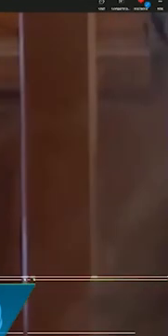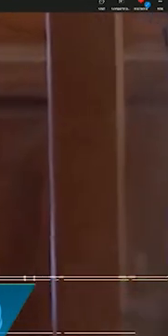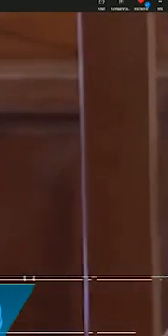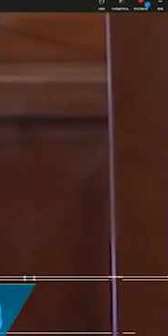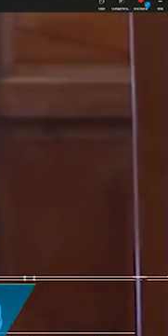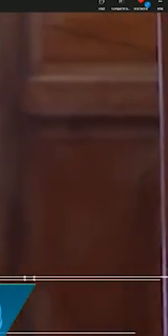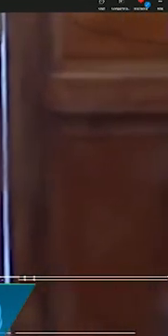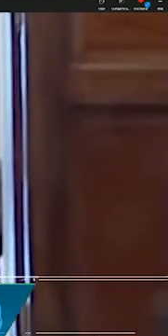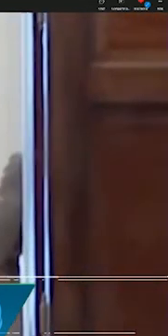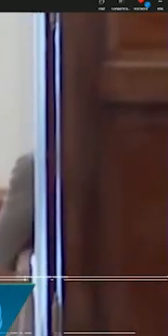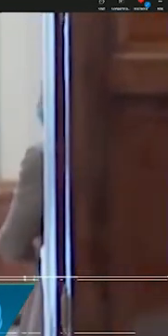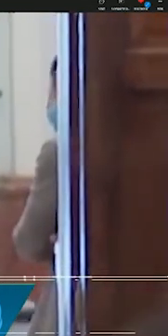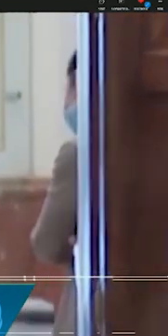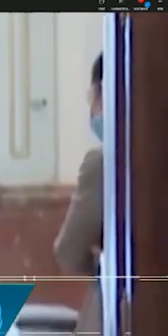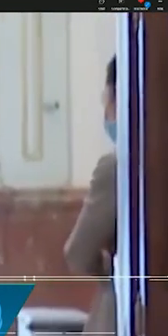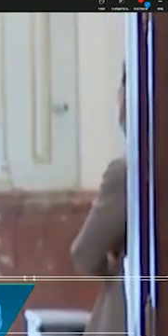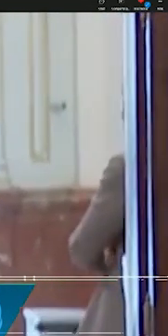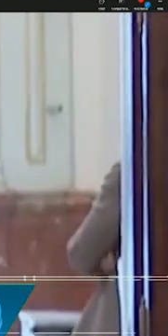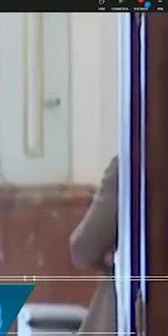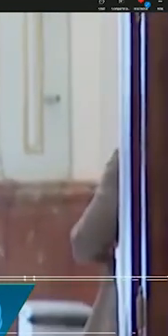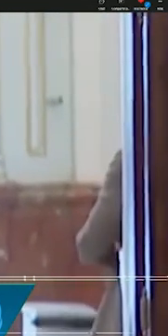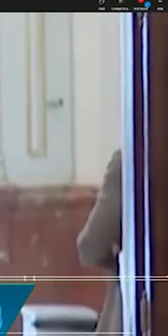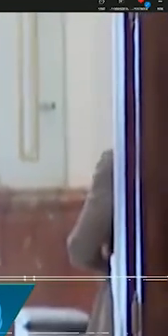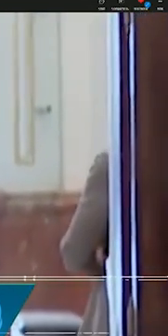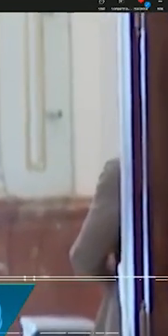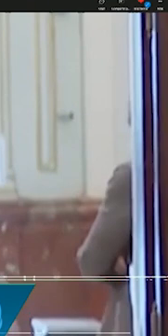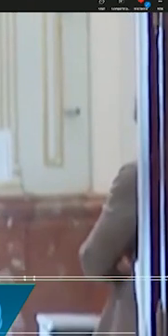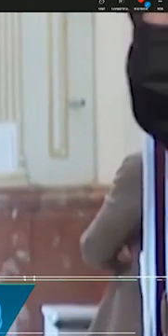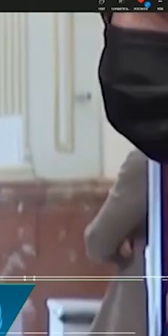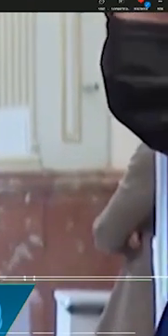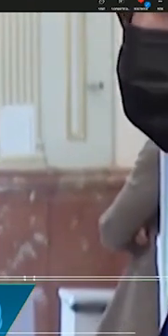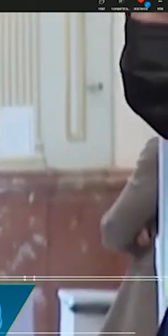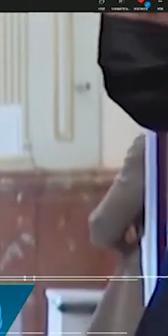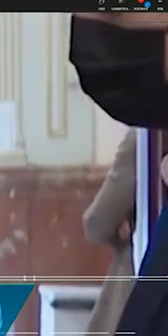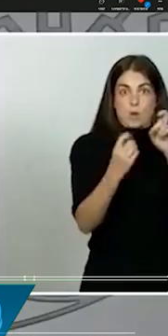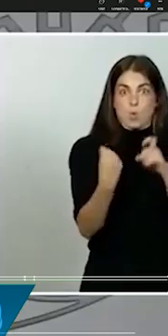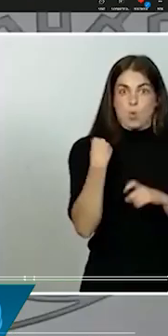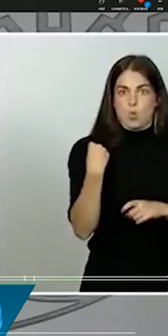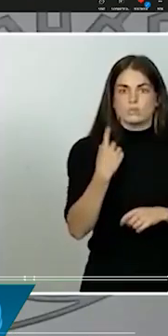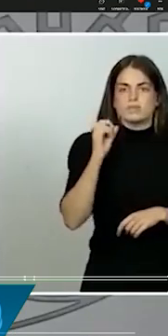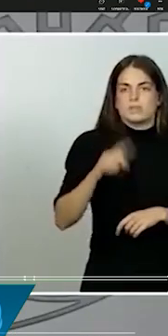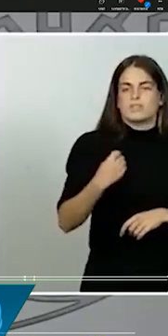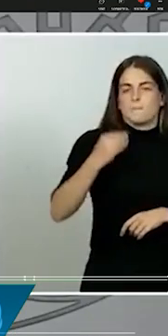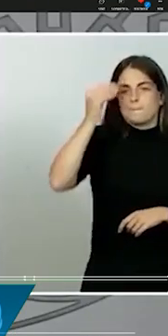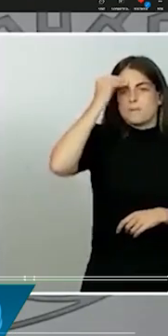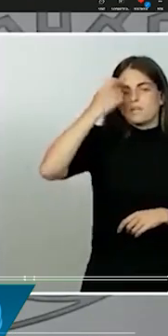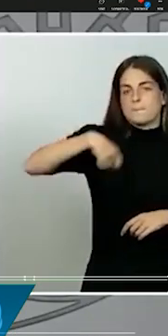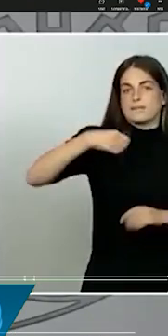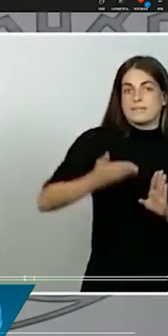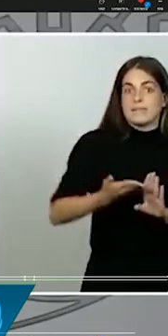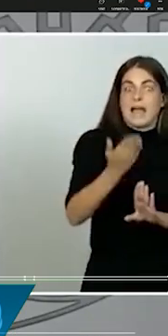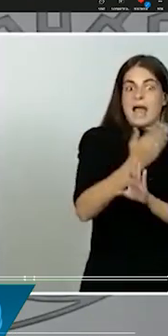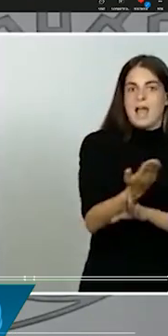lo que está pasando es que tenemos un sector público asfixiando al sector privado y además lo está haciendo para sostener unos niveles de gasto a todas